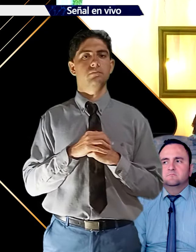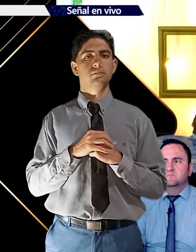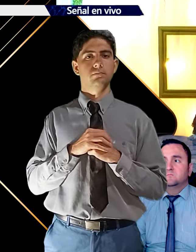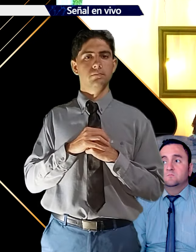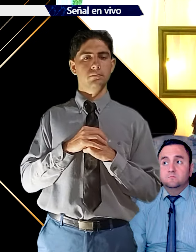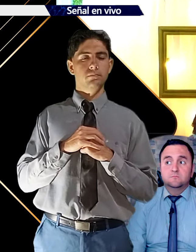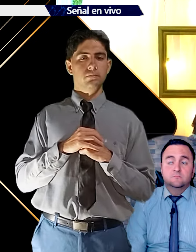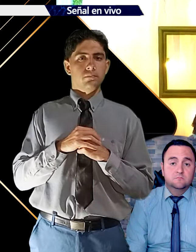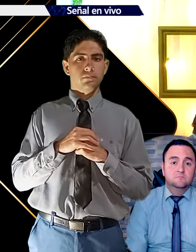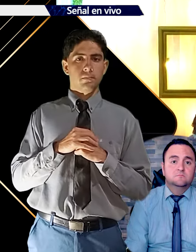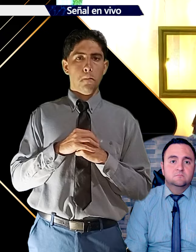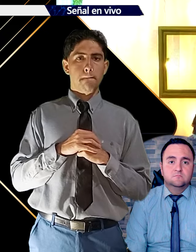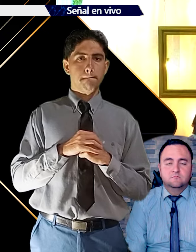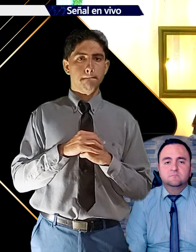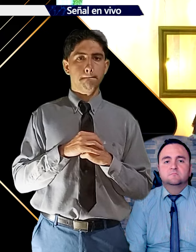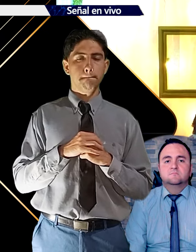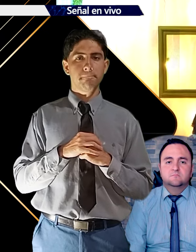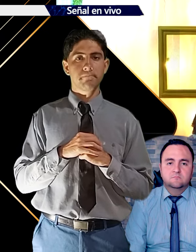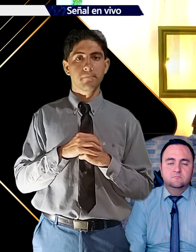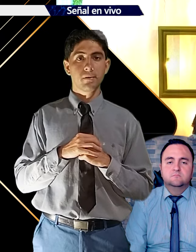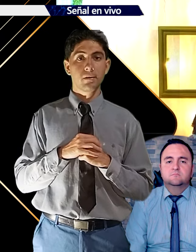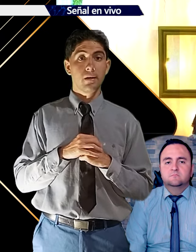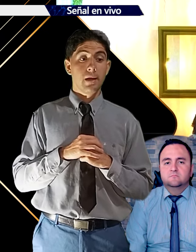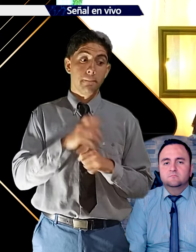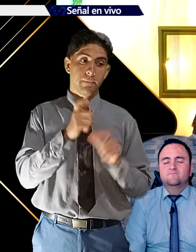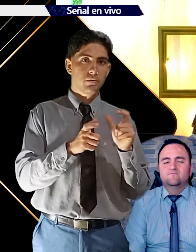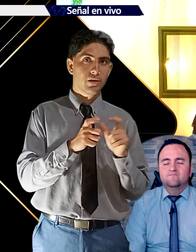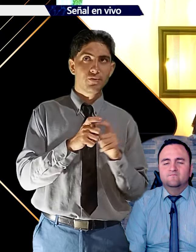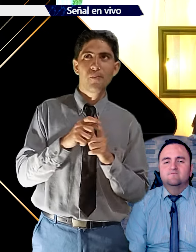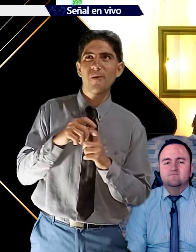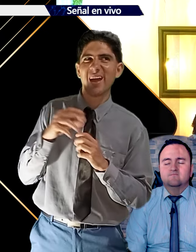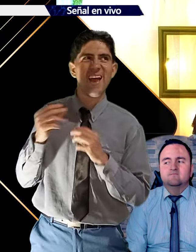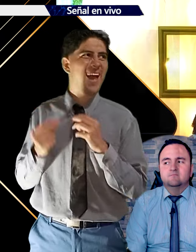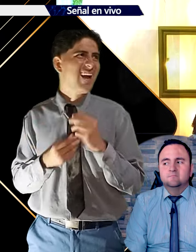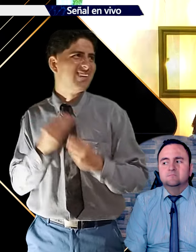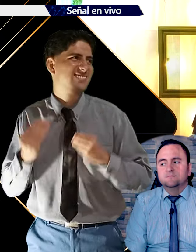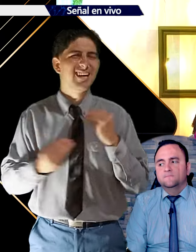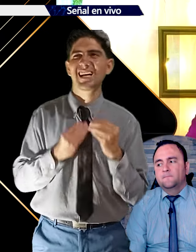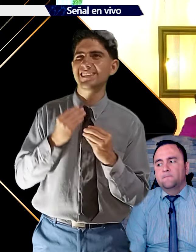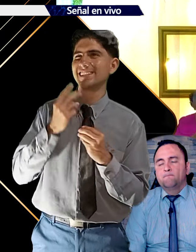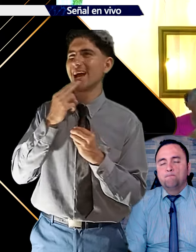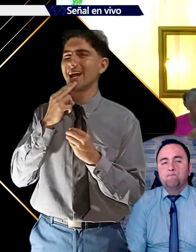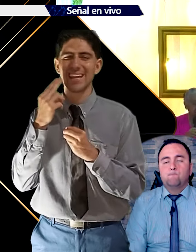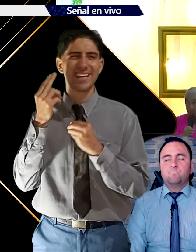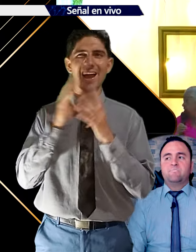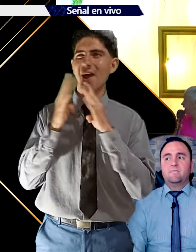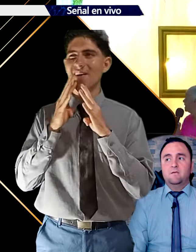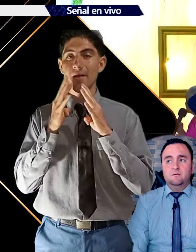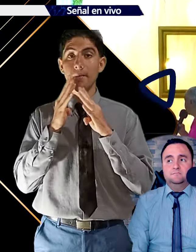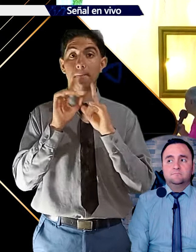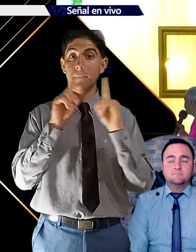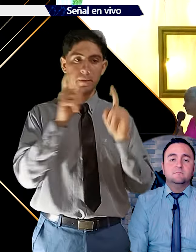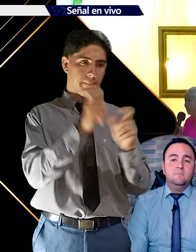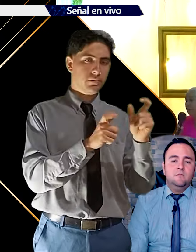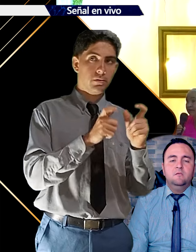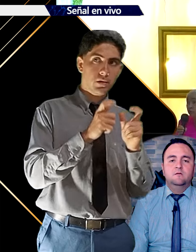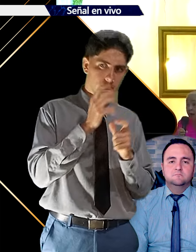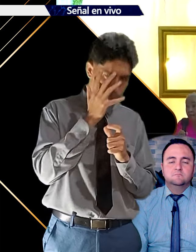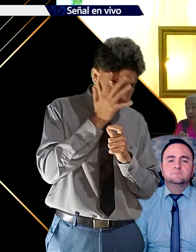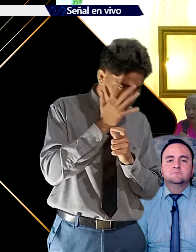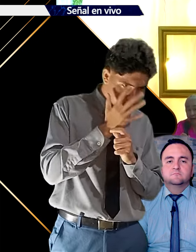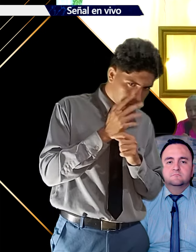miedo al hijo introvertido, porque el extrovertido, el que habla, el que hace bulla, usted sabe que está pensando. Pero el, eso a qué se atiene. Pero